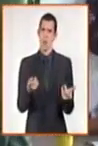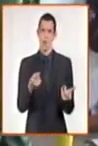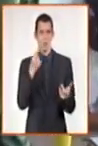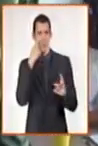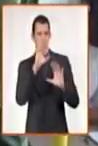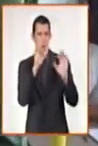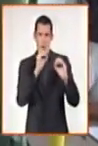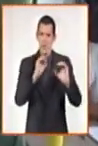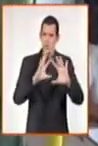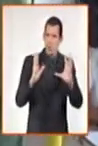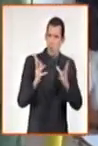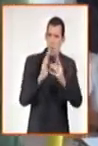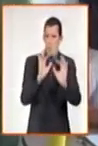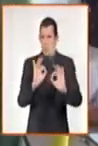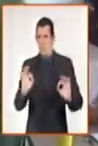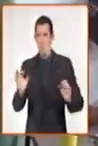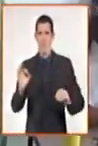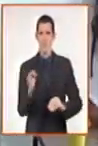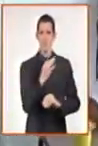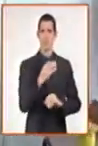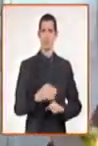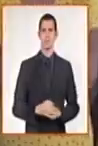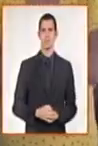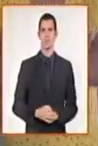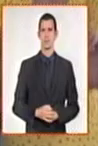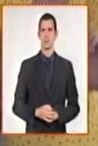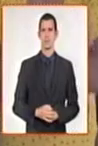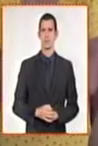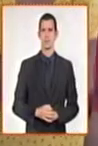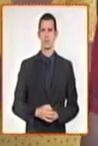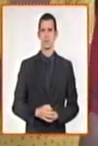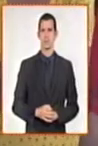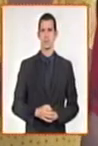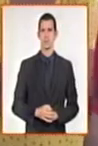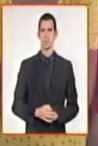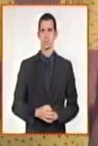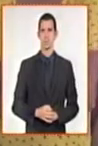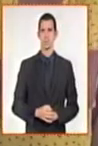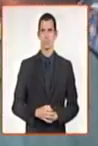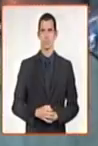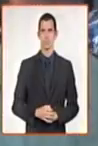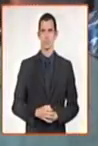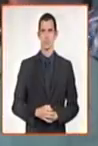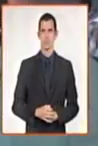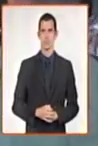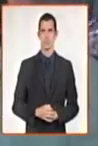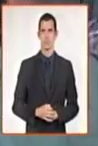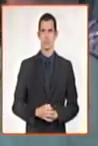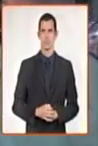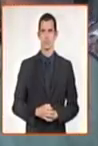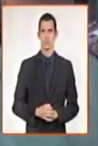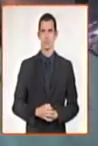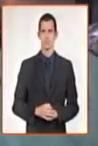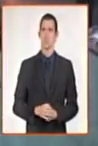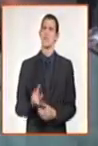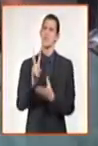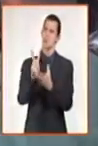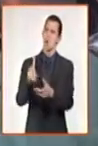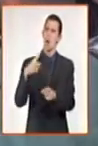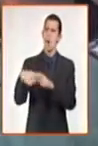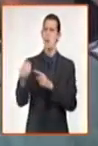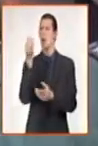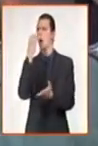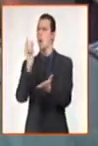Cuba, intrincado, como lleva la educación, miren todo. A su salida, el jefe de Estado dialogó con los pobladores de